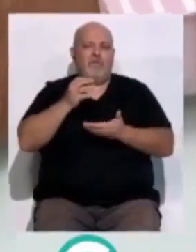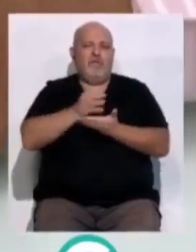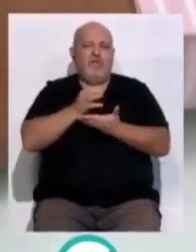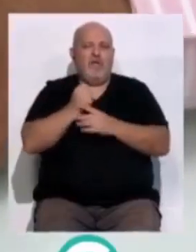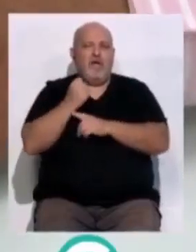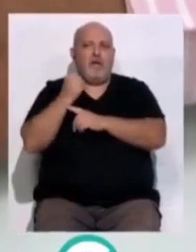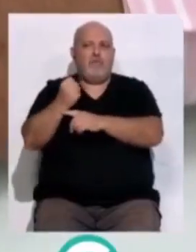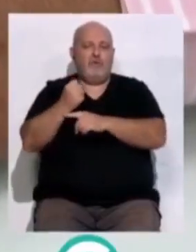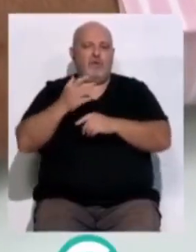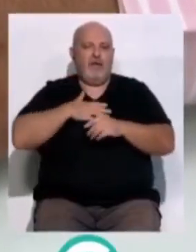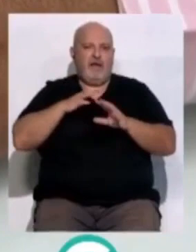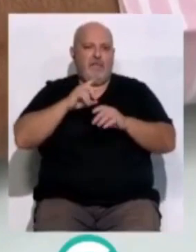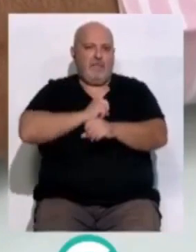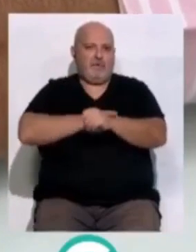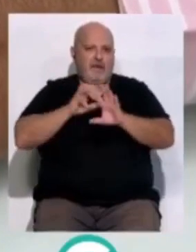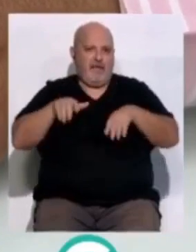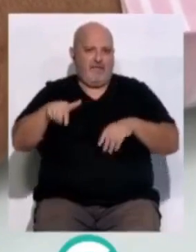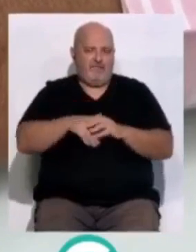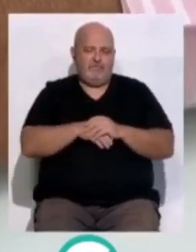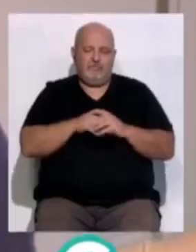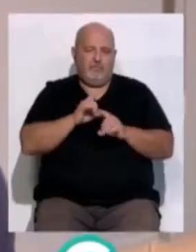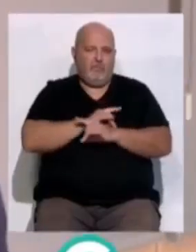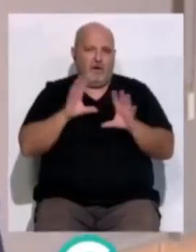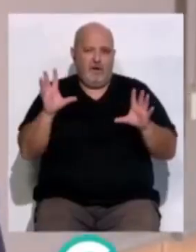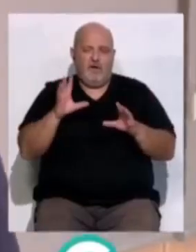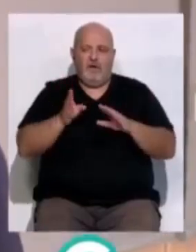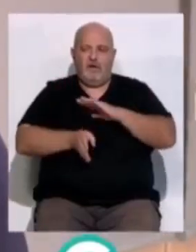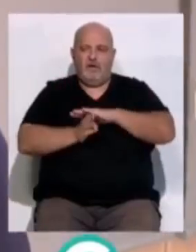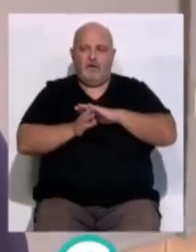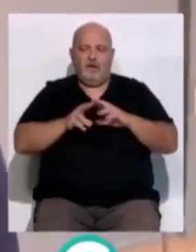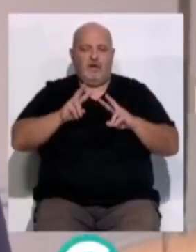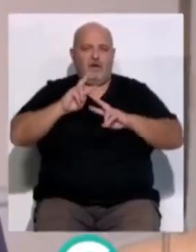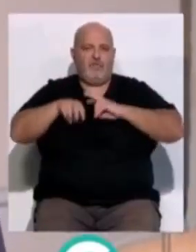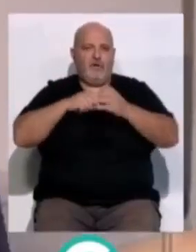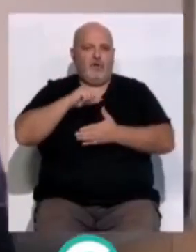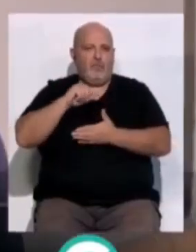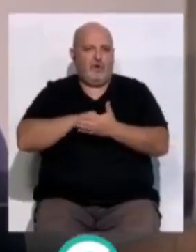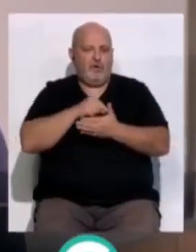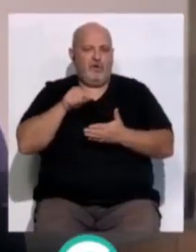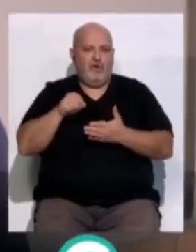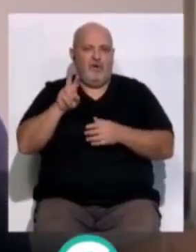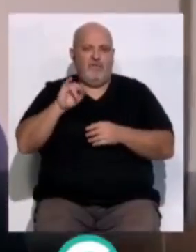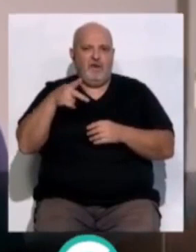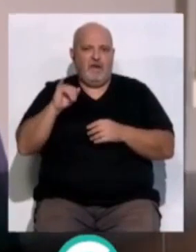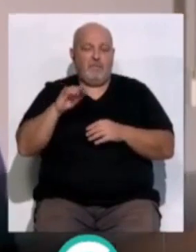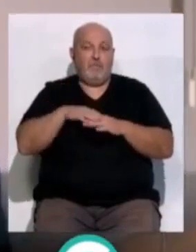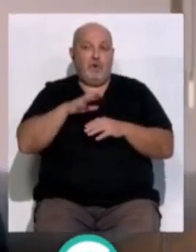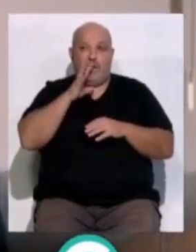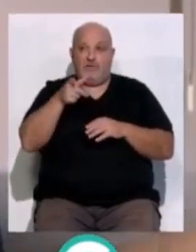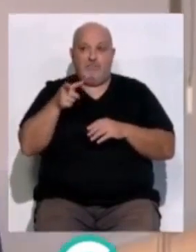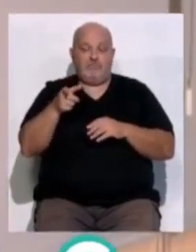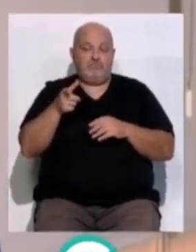y el apoyo al deporte gaditano. Pero como no podía ser de otra manera, teníamos que renovar el acuerdo con Virgili porque,